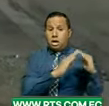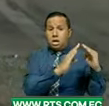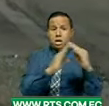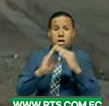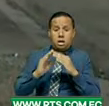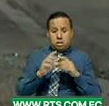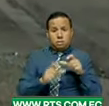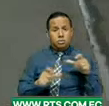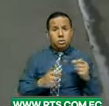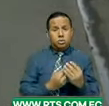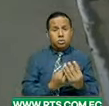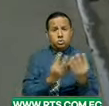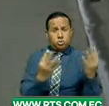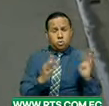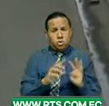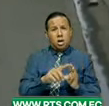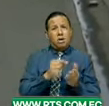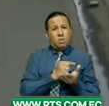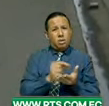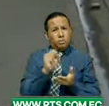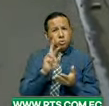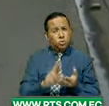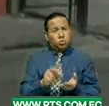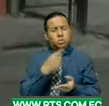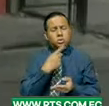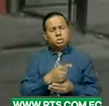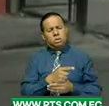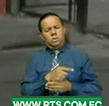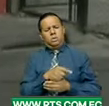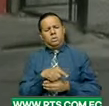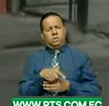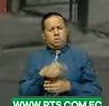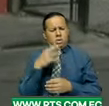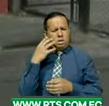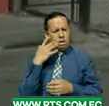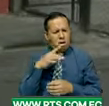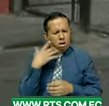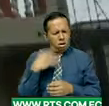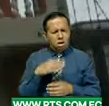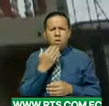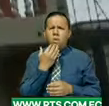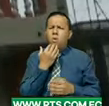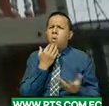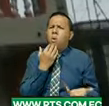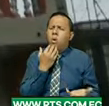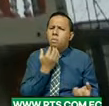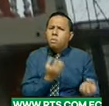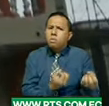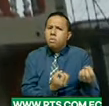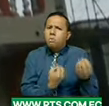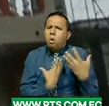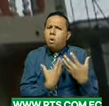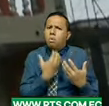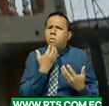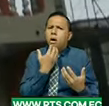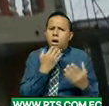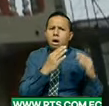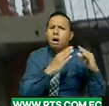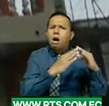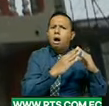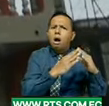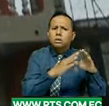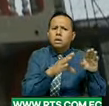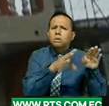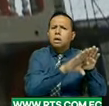la cooperativa Sandino del Guasmo Sur en Guayaquil les resulta sorprendente enterarse del ingreso de los asesinos a pesar